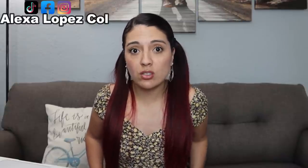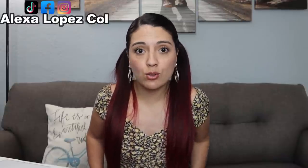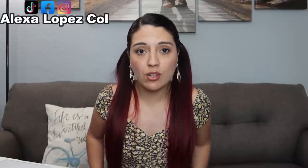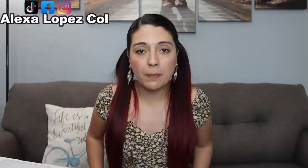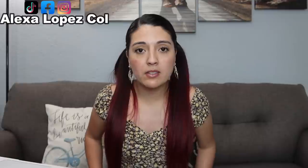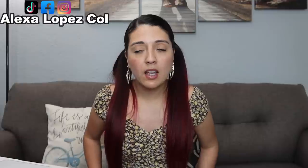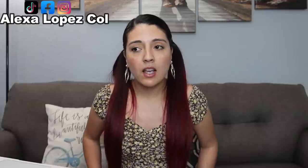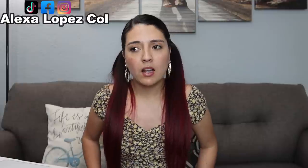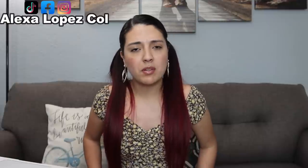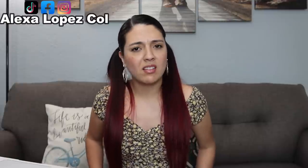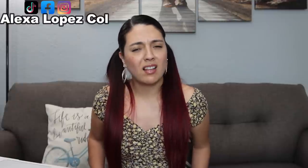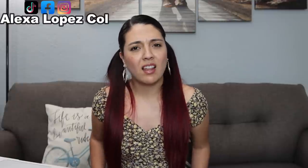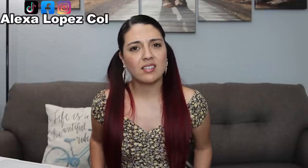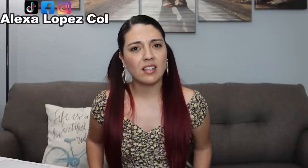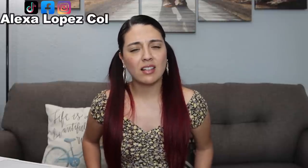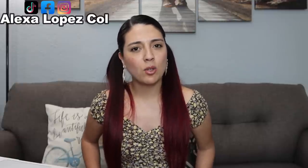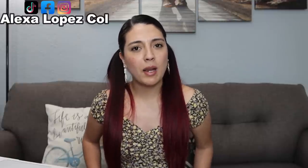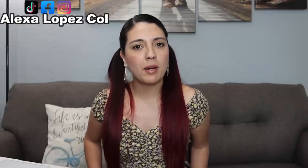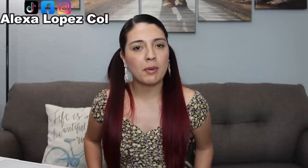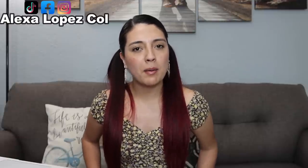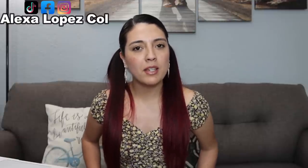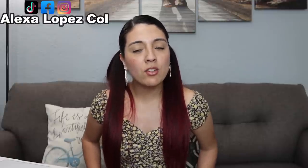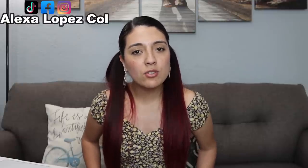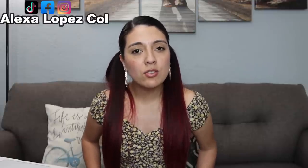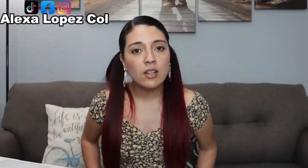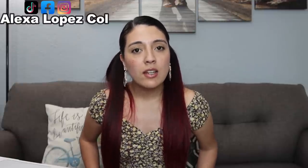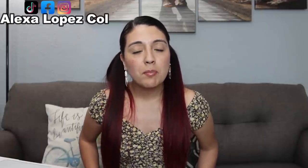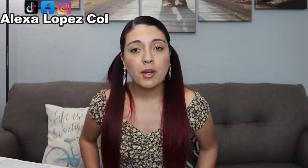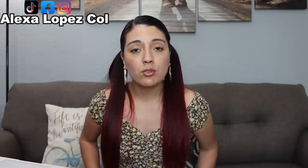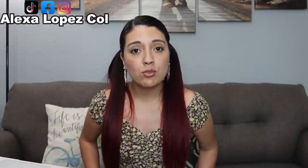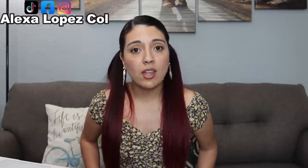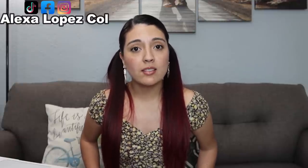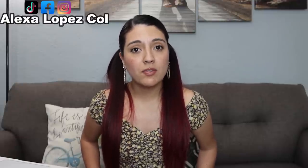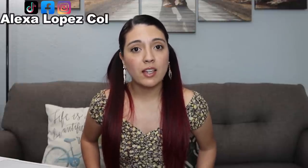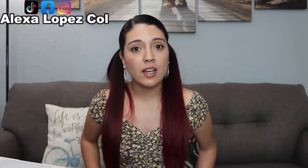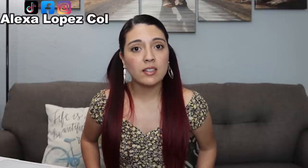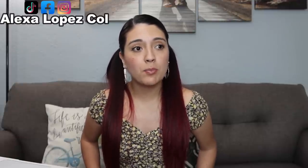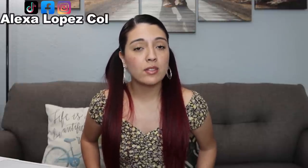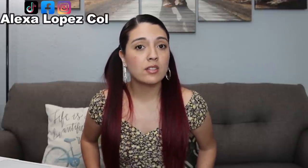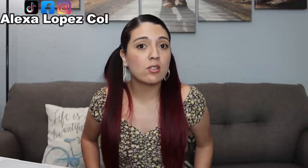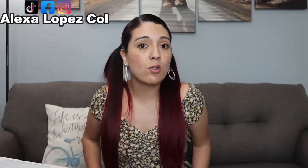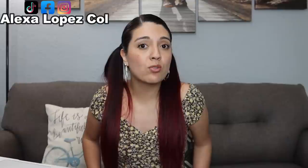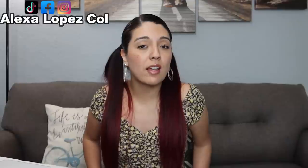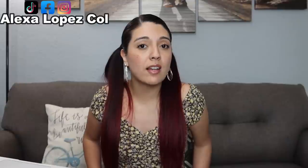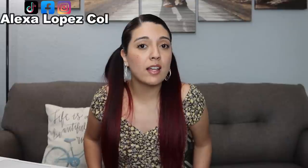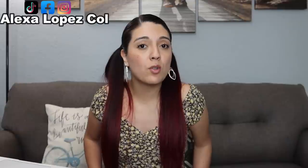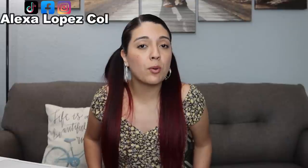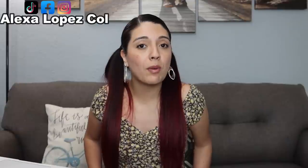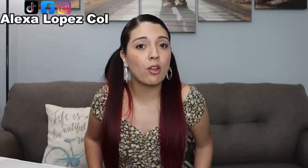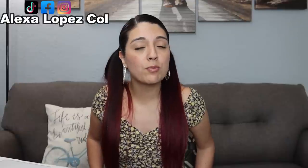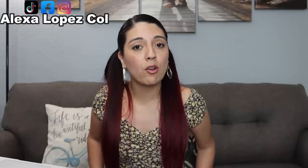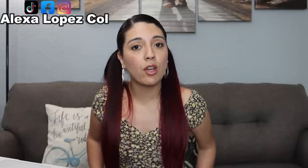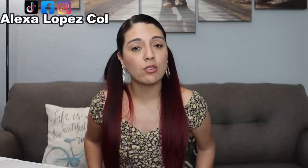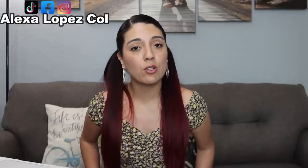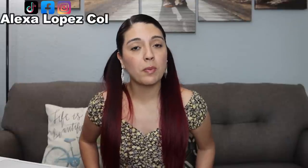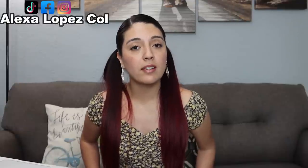bueno, todos estos temas. El presidente le dice tanto bla bla bla, mijos, pero si ustedes se fijan, pues es que es lo que ustedes han hecho por